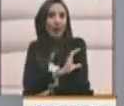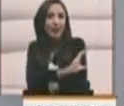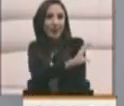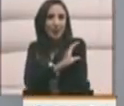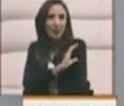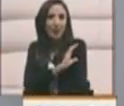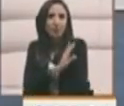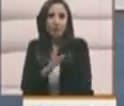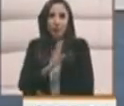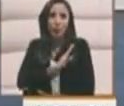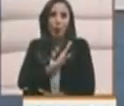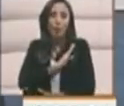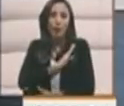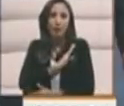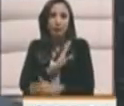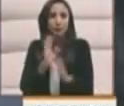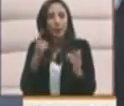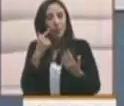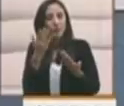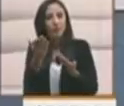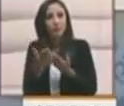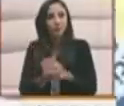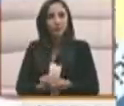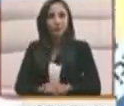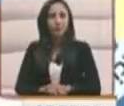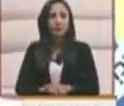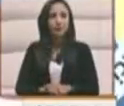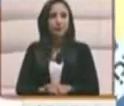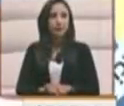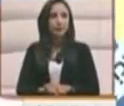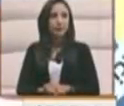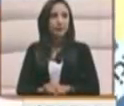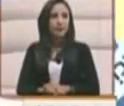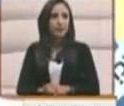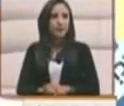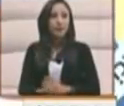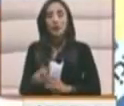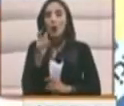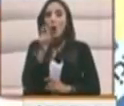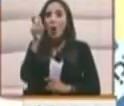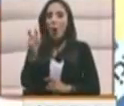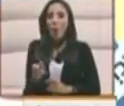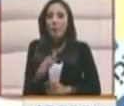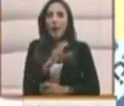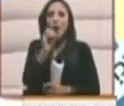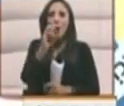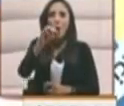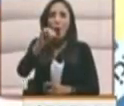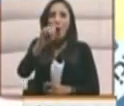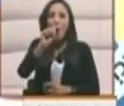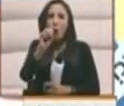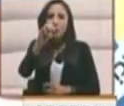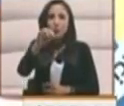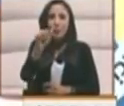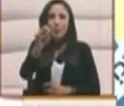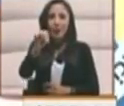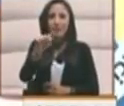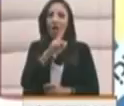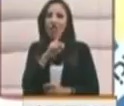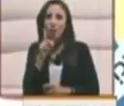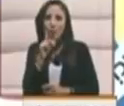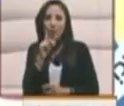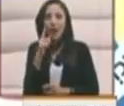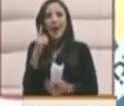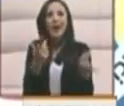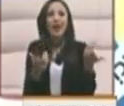clínicas en nuestro país. Vean esto. Osman Alexis Delgado Taboski, financista principal, dirigió la operación